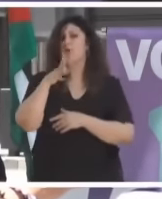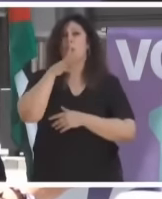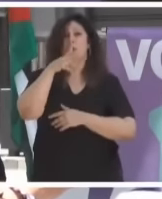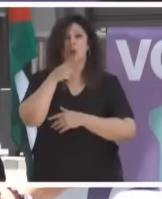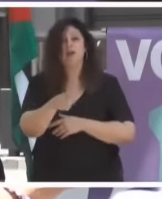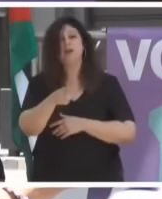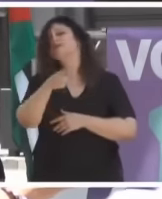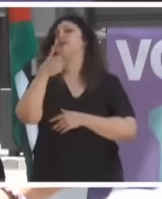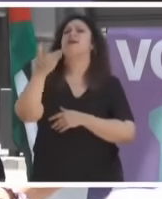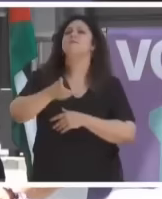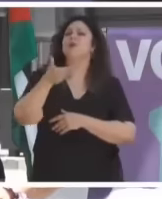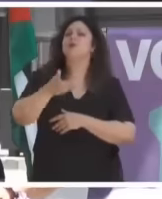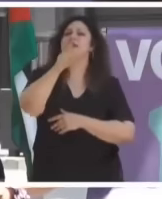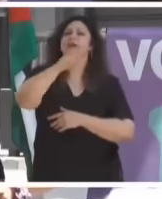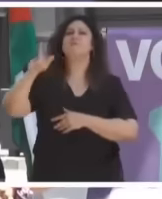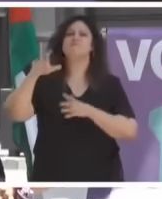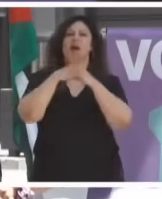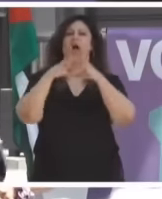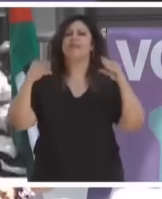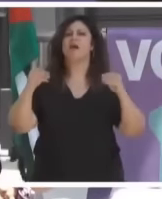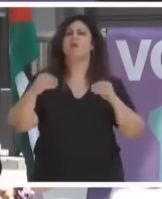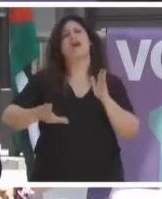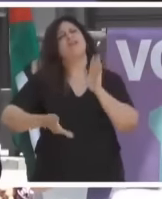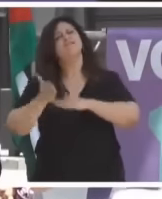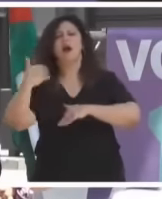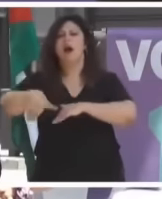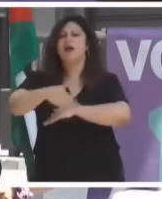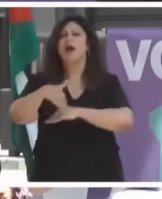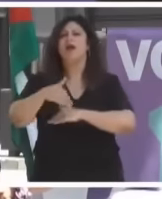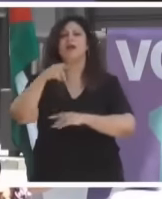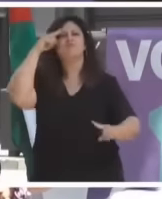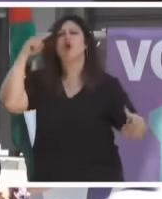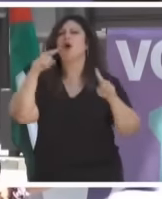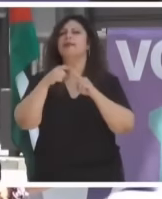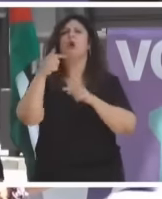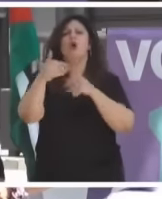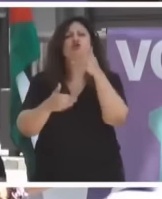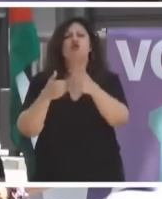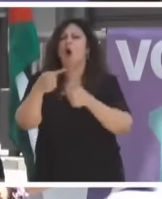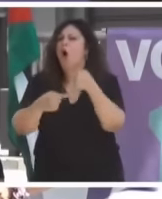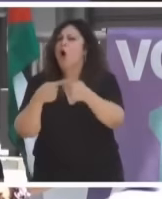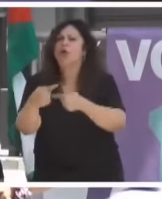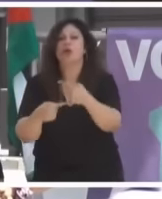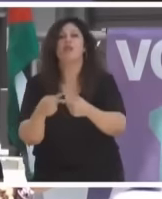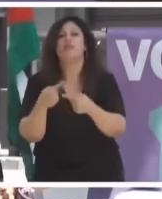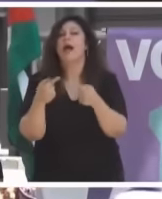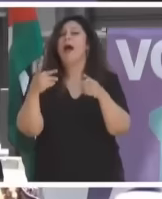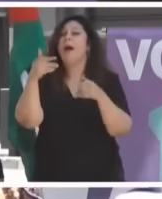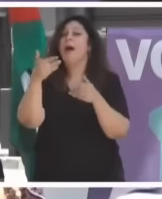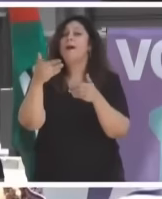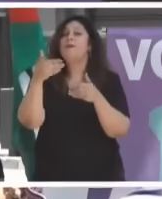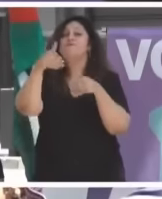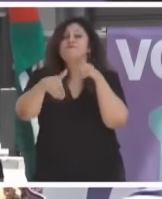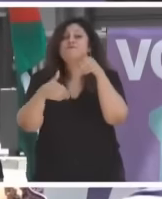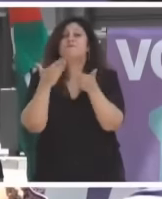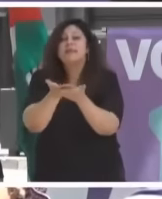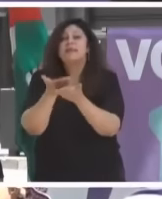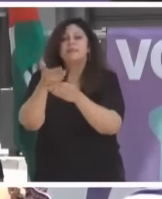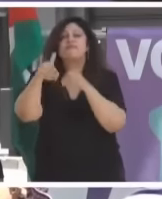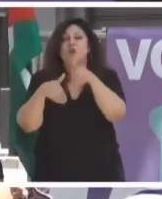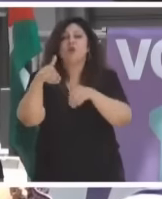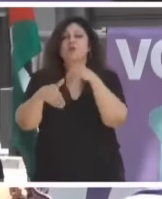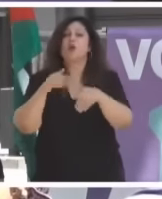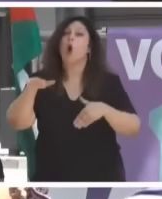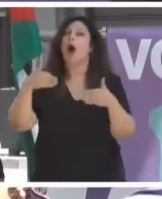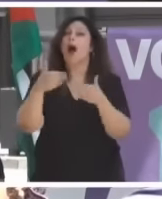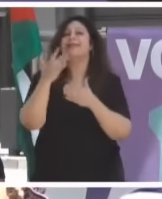eso es fundamental que los andaluces estemos en la calle pidiendo el voto cada día hasta el próximo día 7 en cada